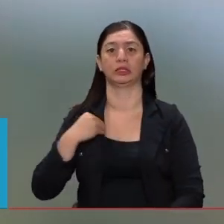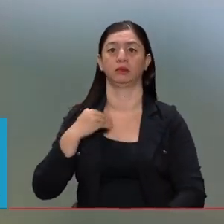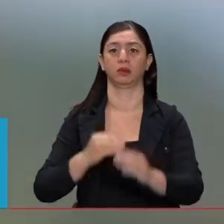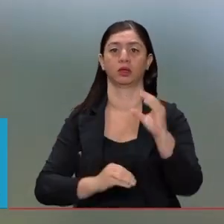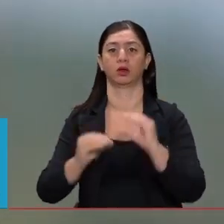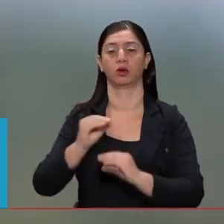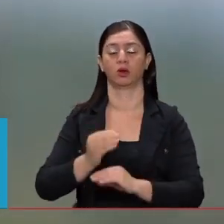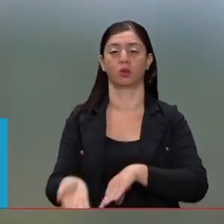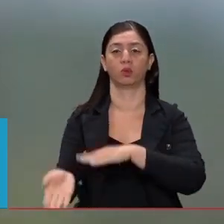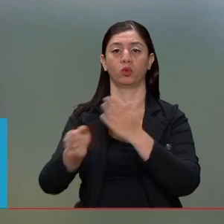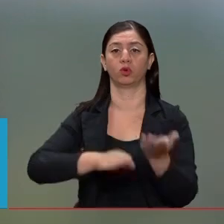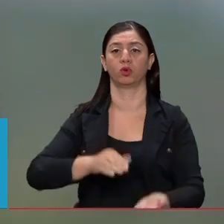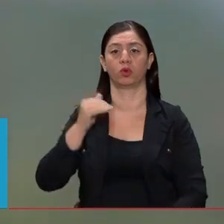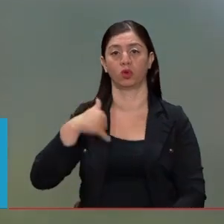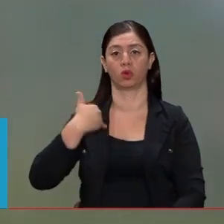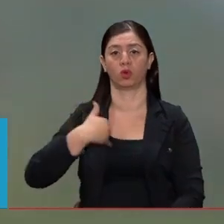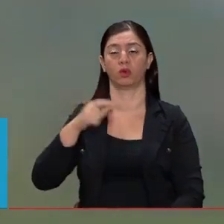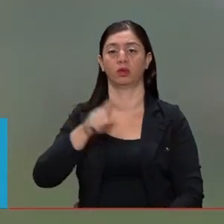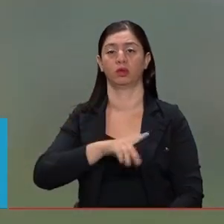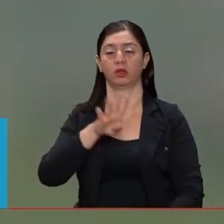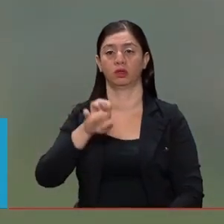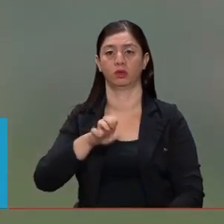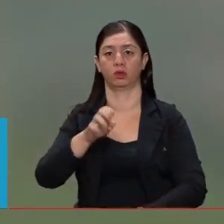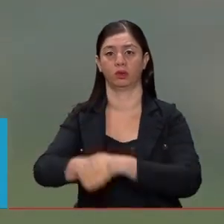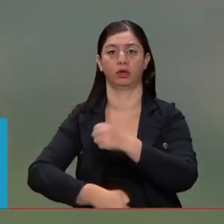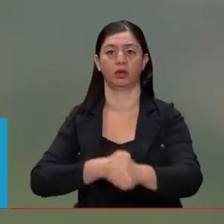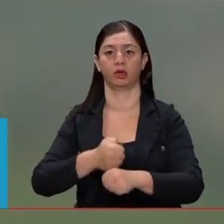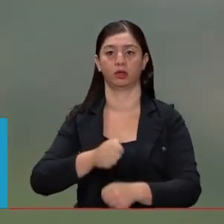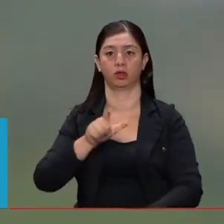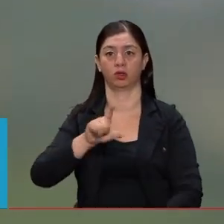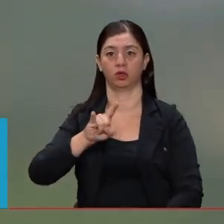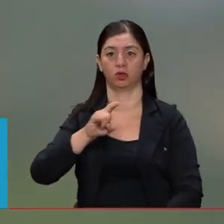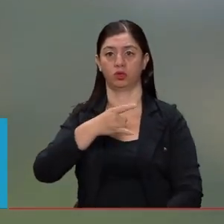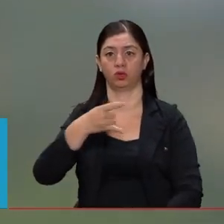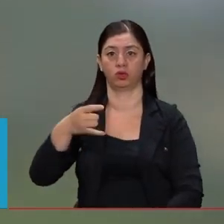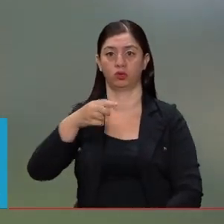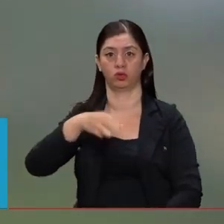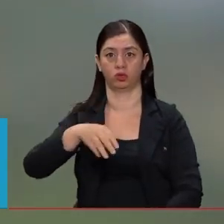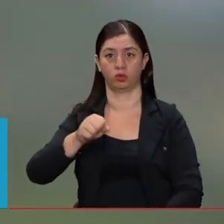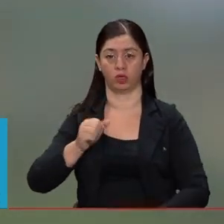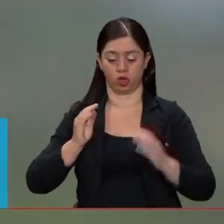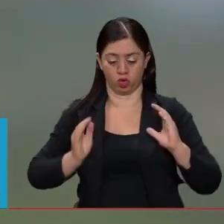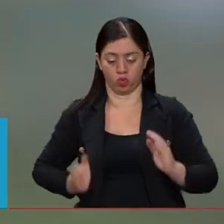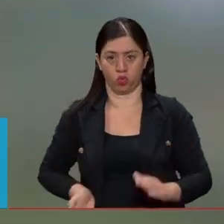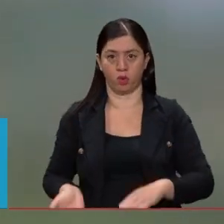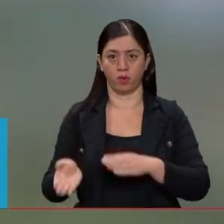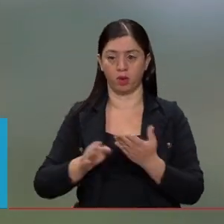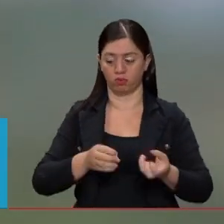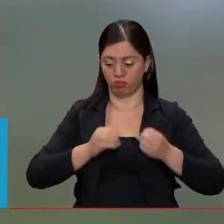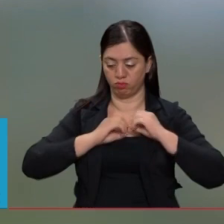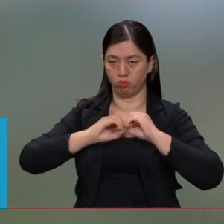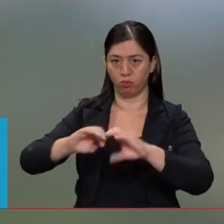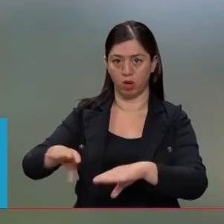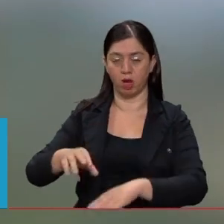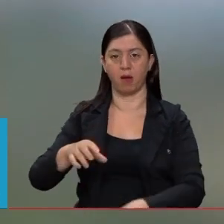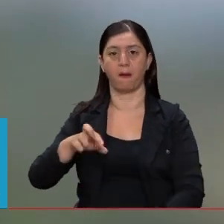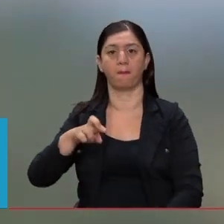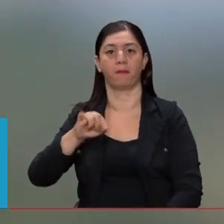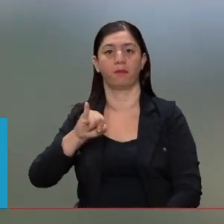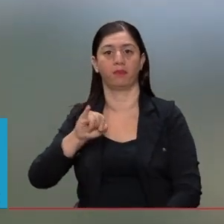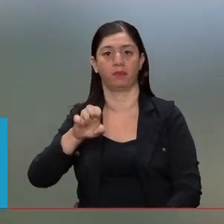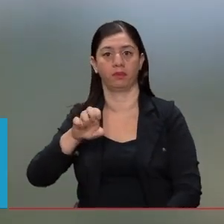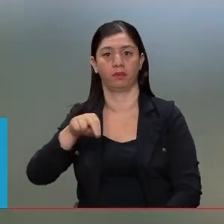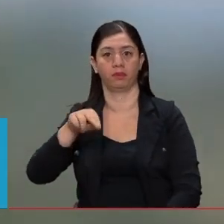una joven de 19 años identificada como luz Magnolia caso su cuerpo fue abandonado en la morgue de tiendamó donde expertos forenses